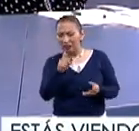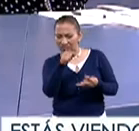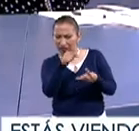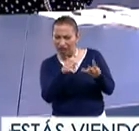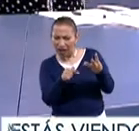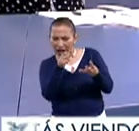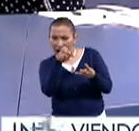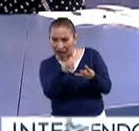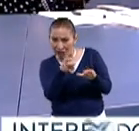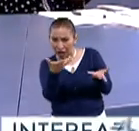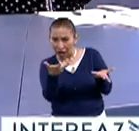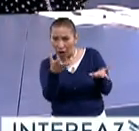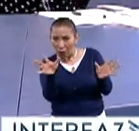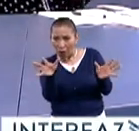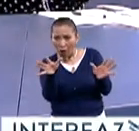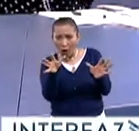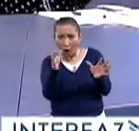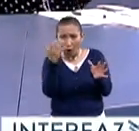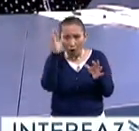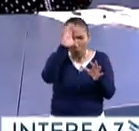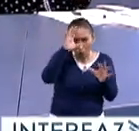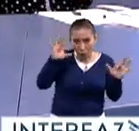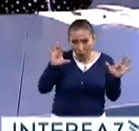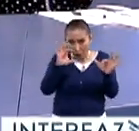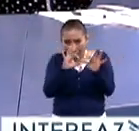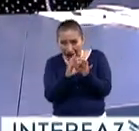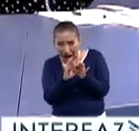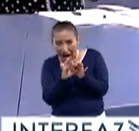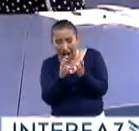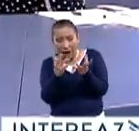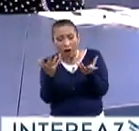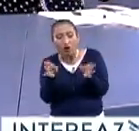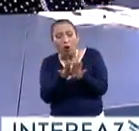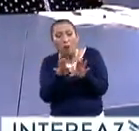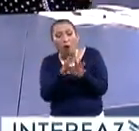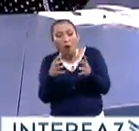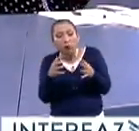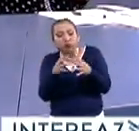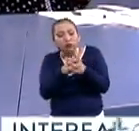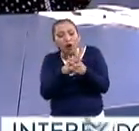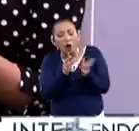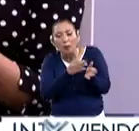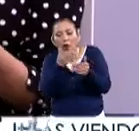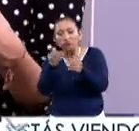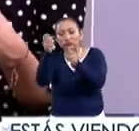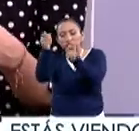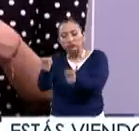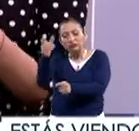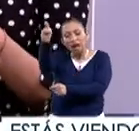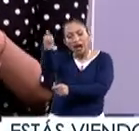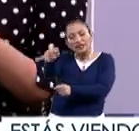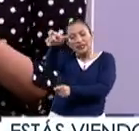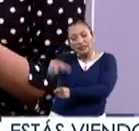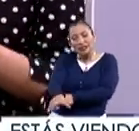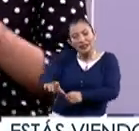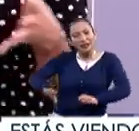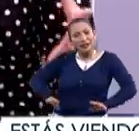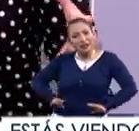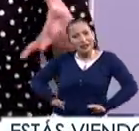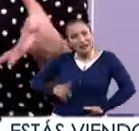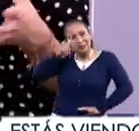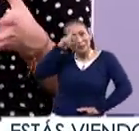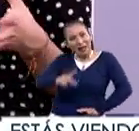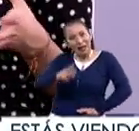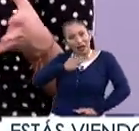Realmente es un sincretismo de culturas que lograron de alguna forma también darnos una identidad a esta